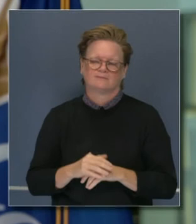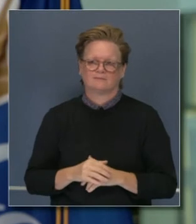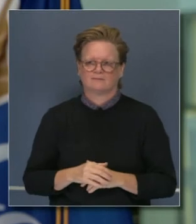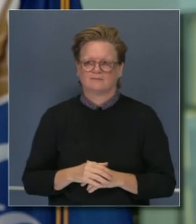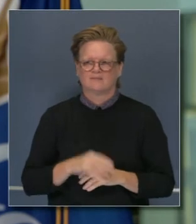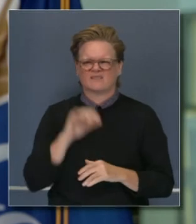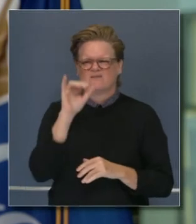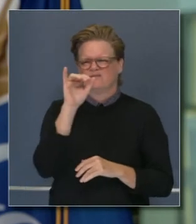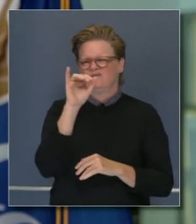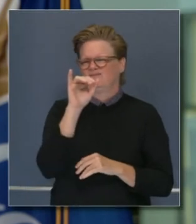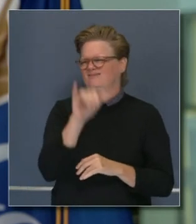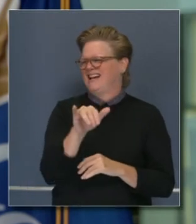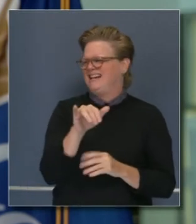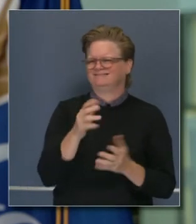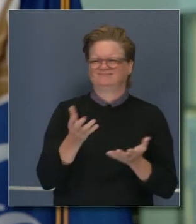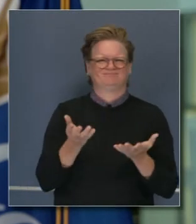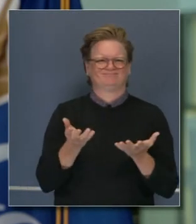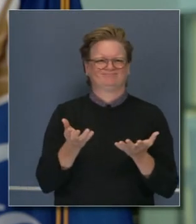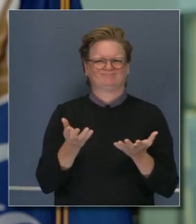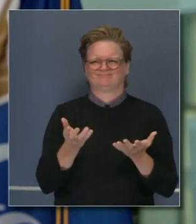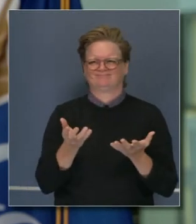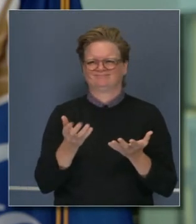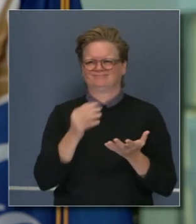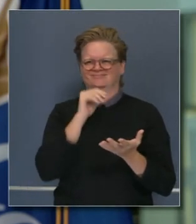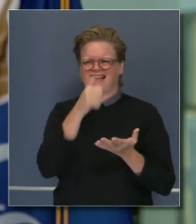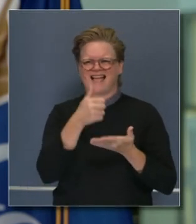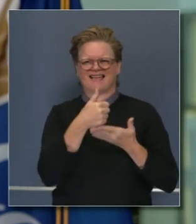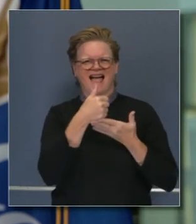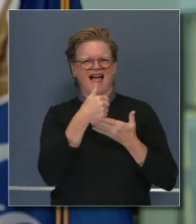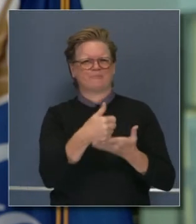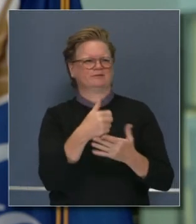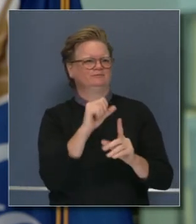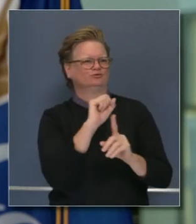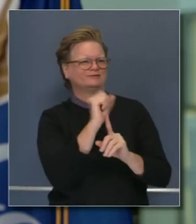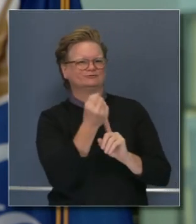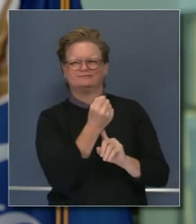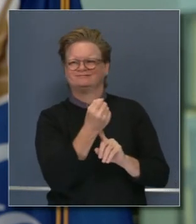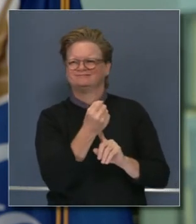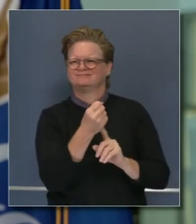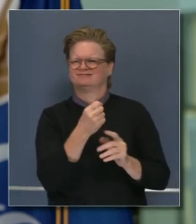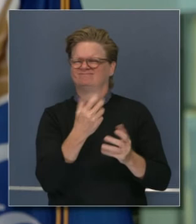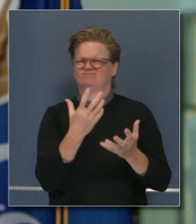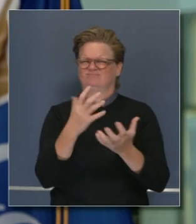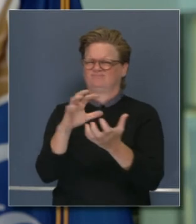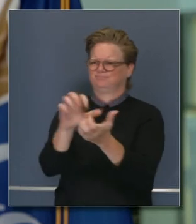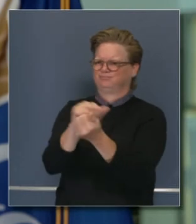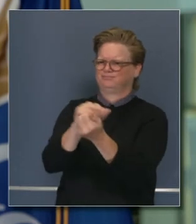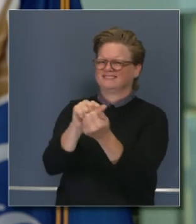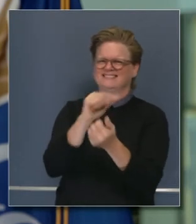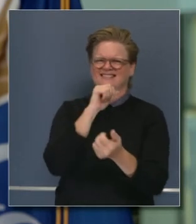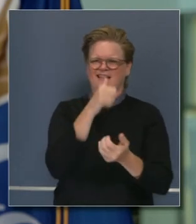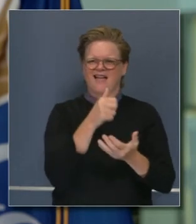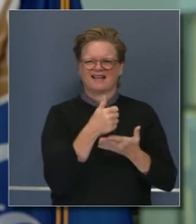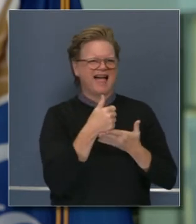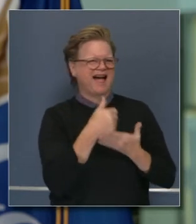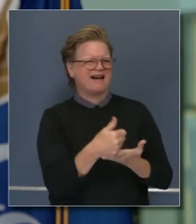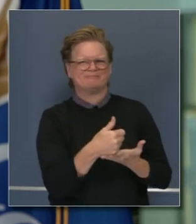de otras personas. No me parece constructivo, no me parece que ayude en la conversación, me parece que solo